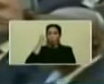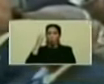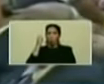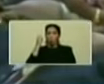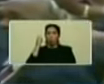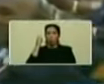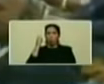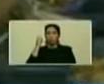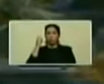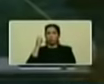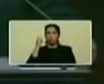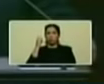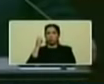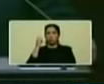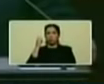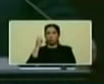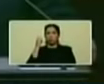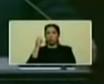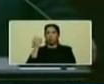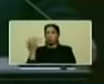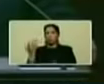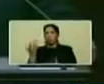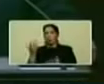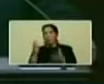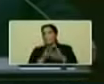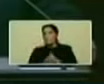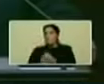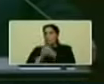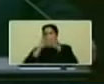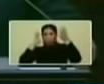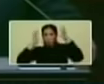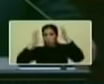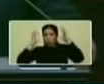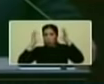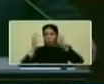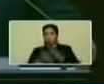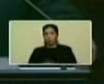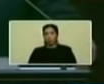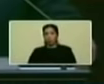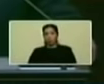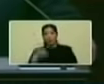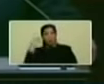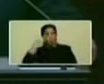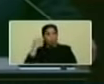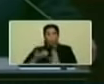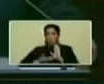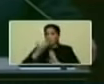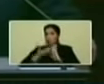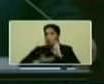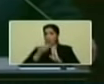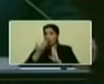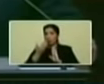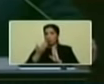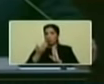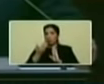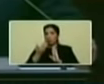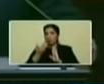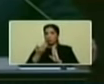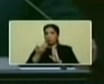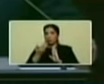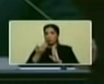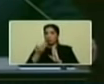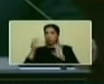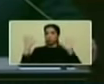Empresarios importantes, compañero Díaz-Canel, de Europa, muy importantes, están